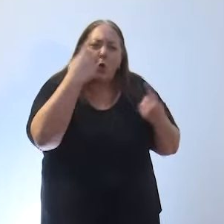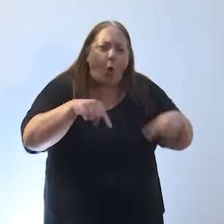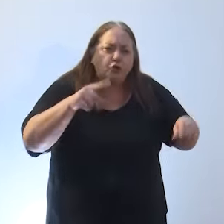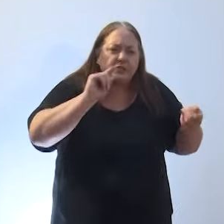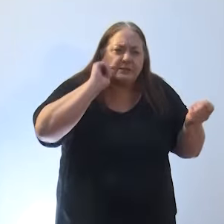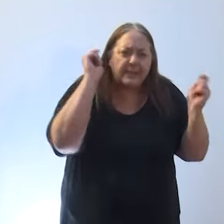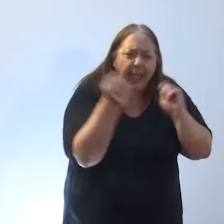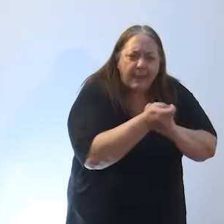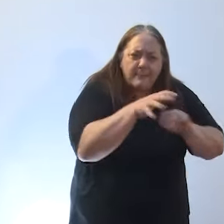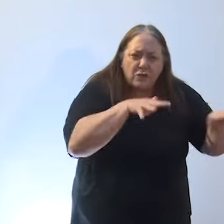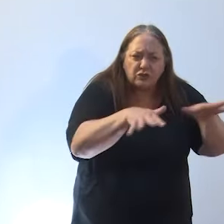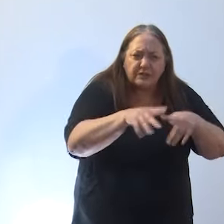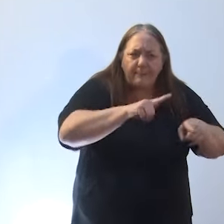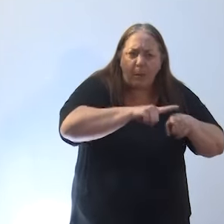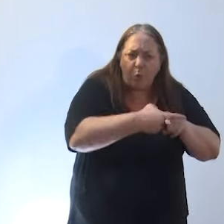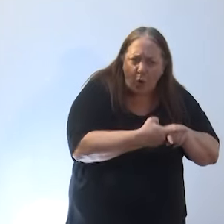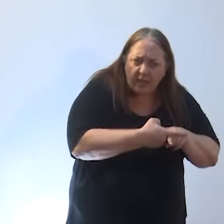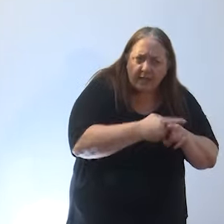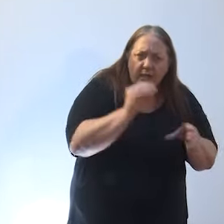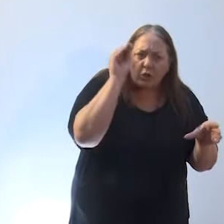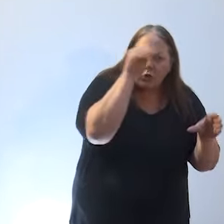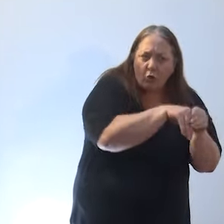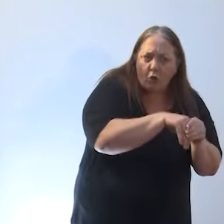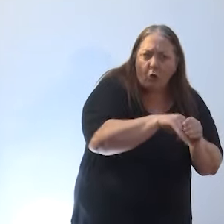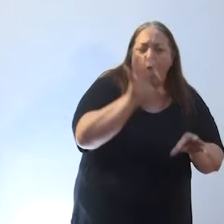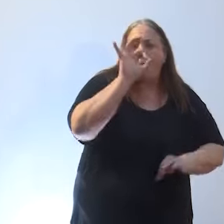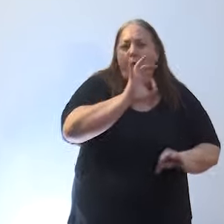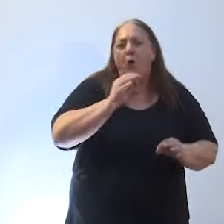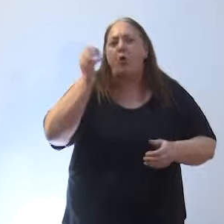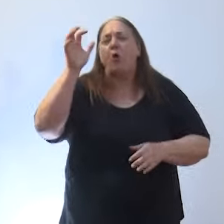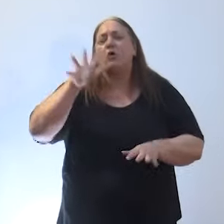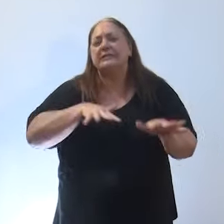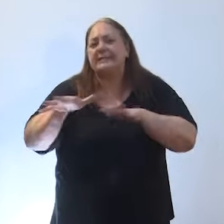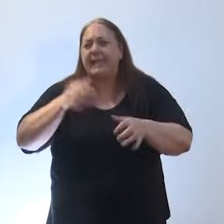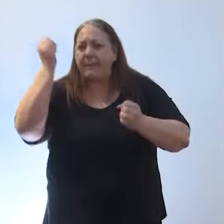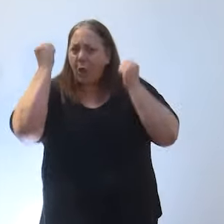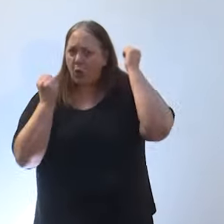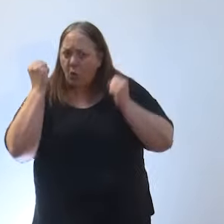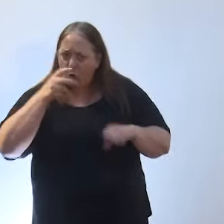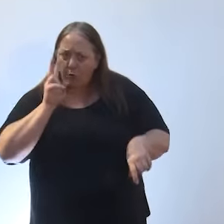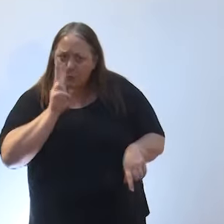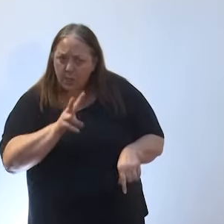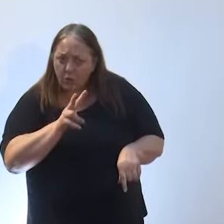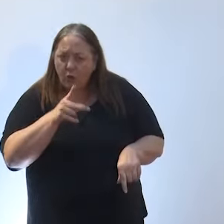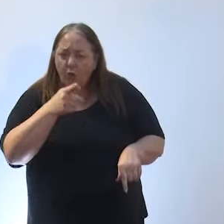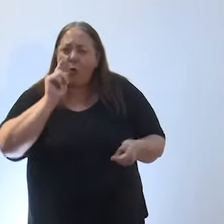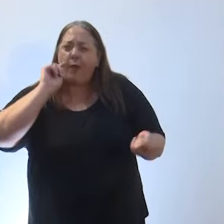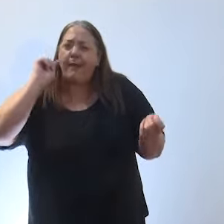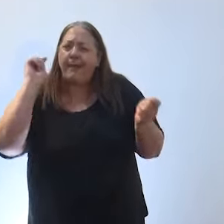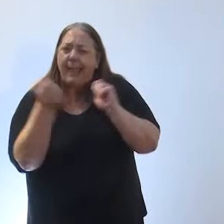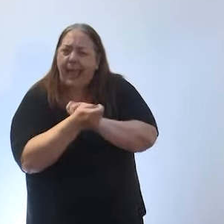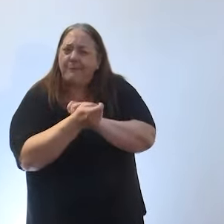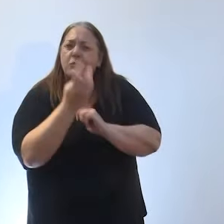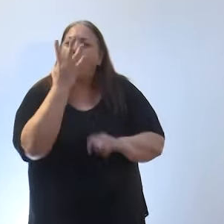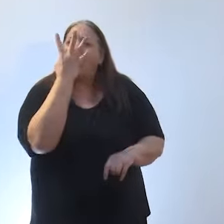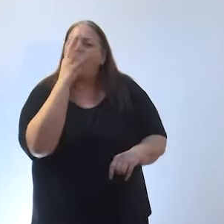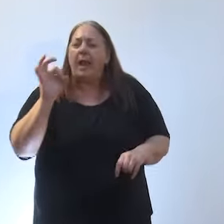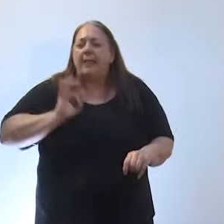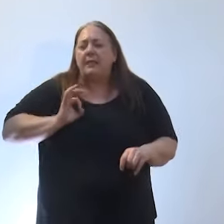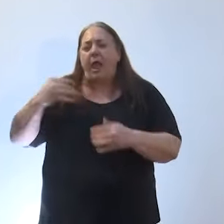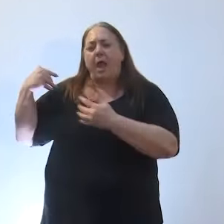sistema político y dentro del sistema económico es decir los últimos 40 años de